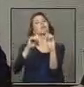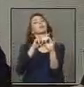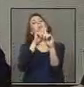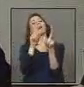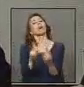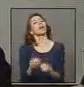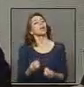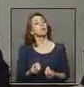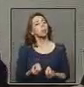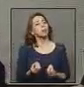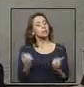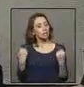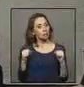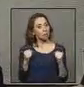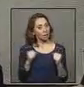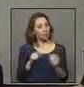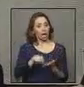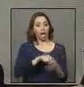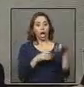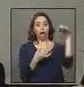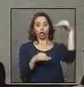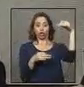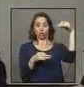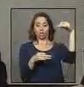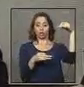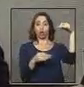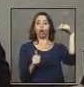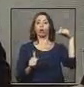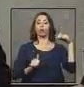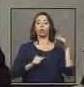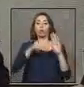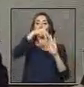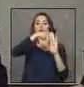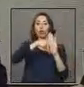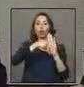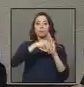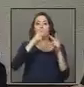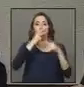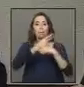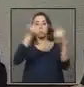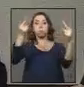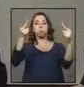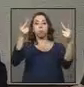ocurre en la práctica si estos contratos cumplieron con las normas de publicidad?